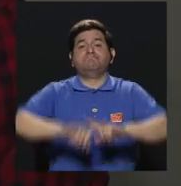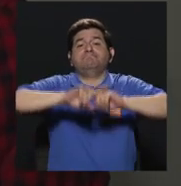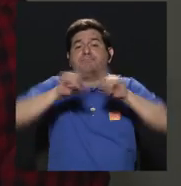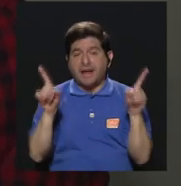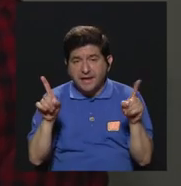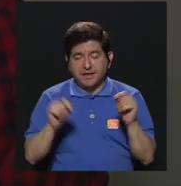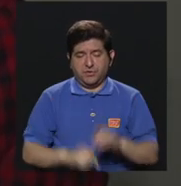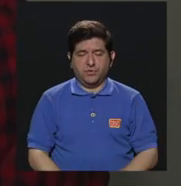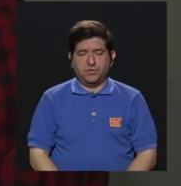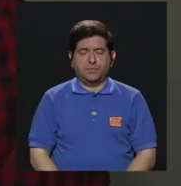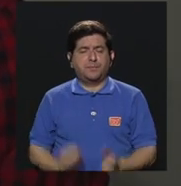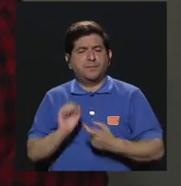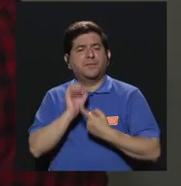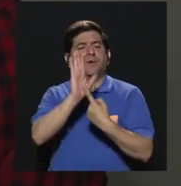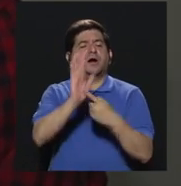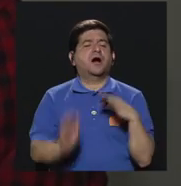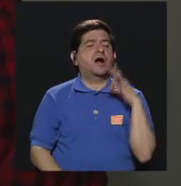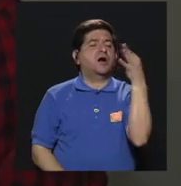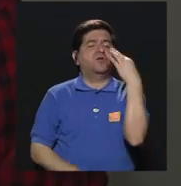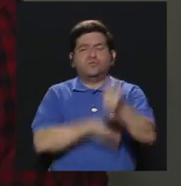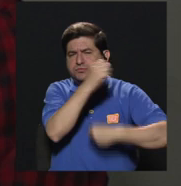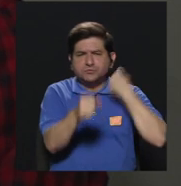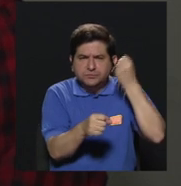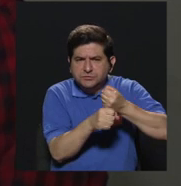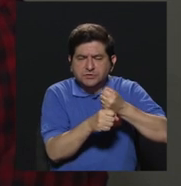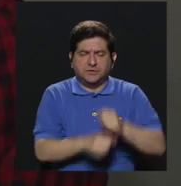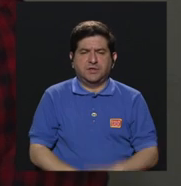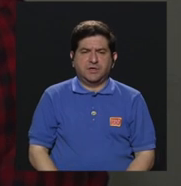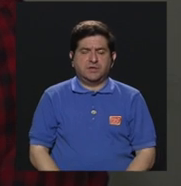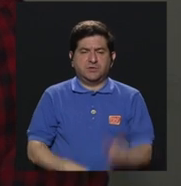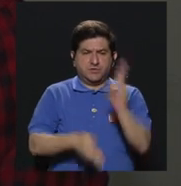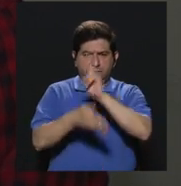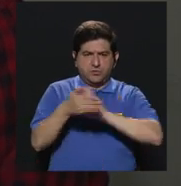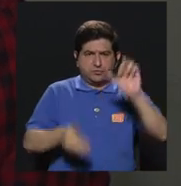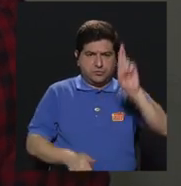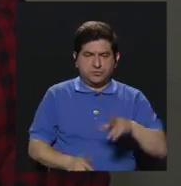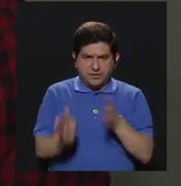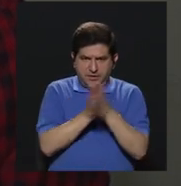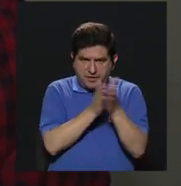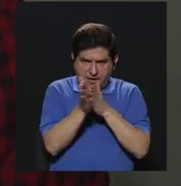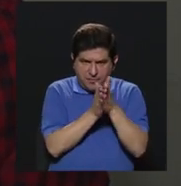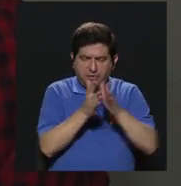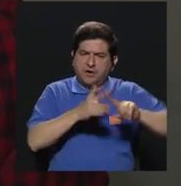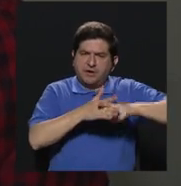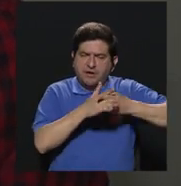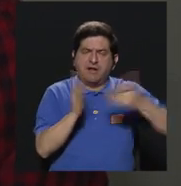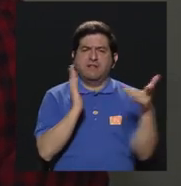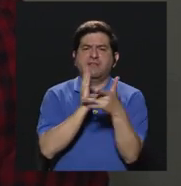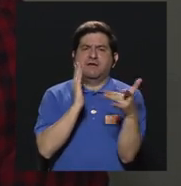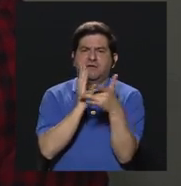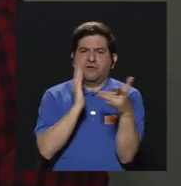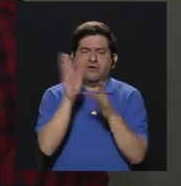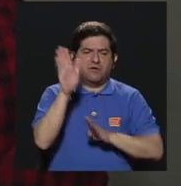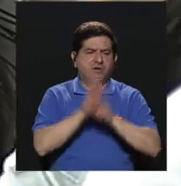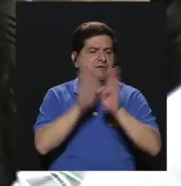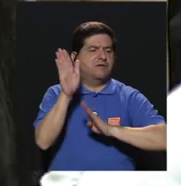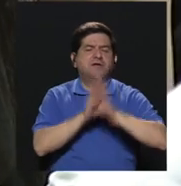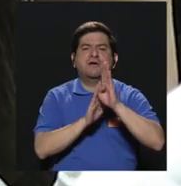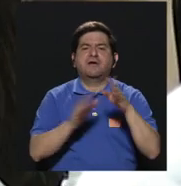embargo, para proyectarse en las próximas décadas, la Universidad de Costa Rica debe aprovechar las herramientas tecnológicas para el